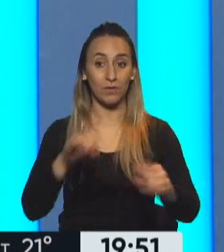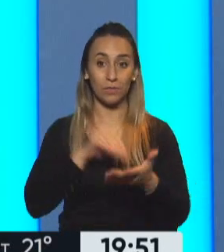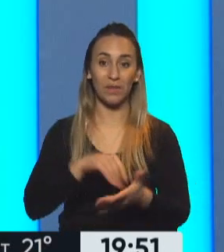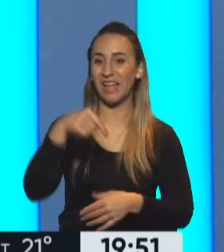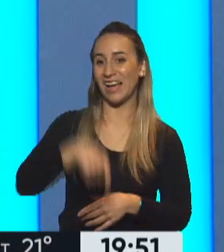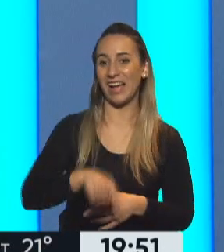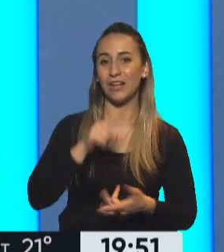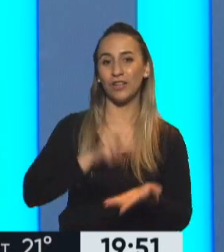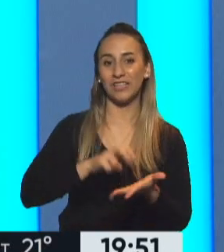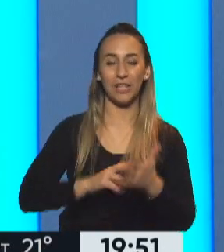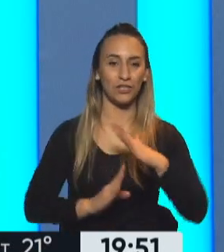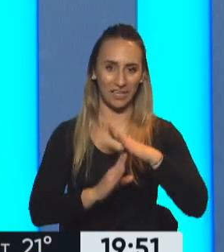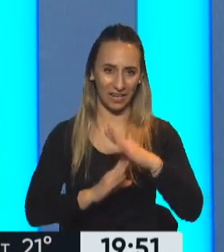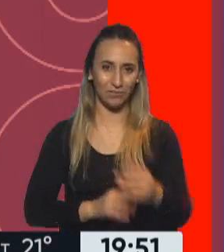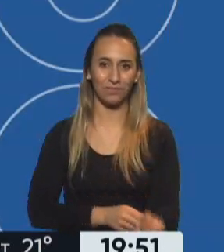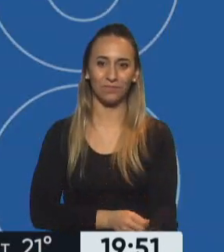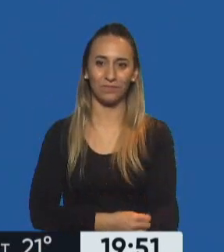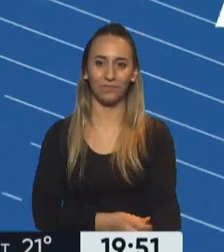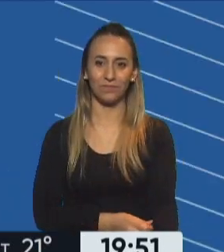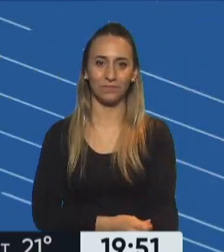en el noticiero central de la televisión pública